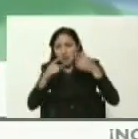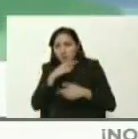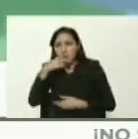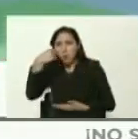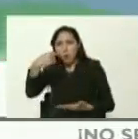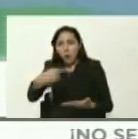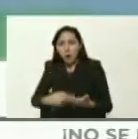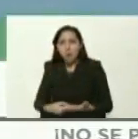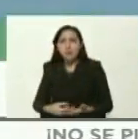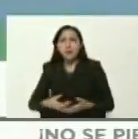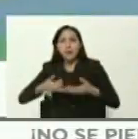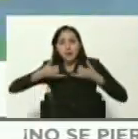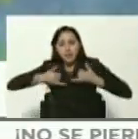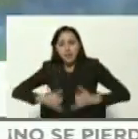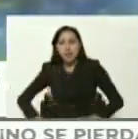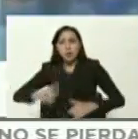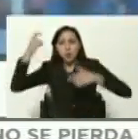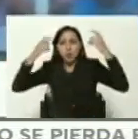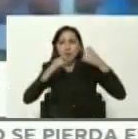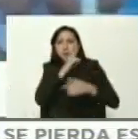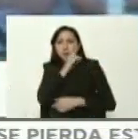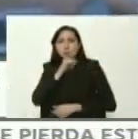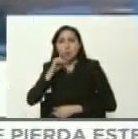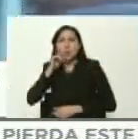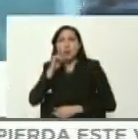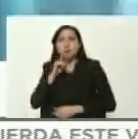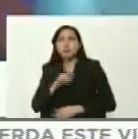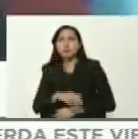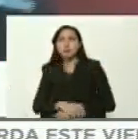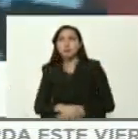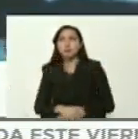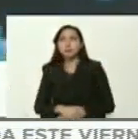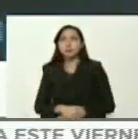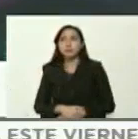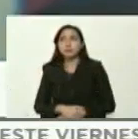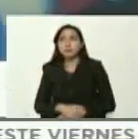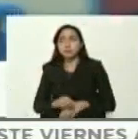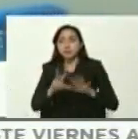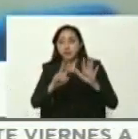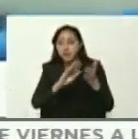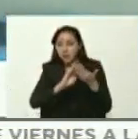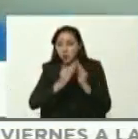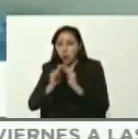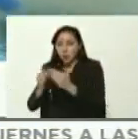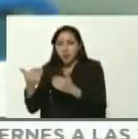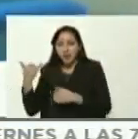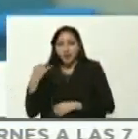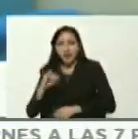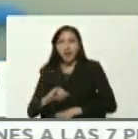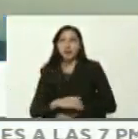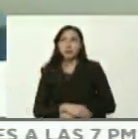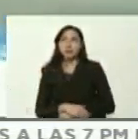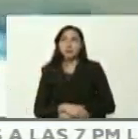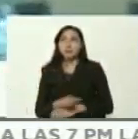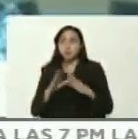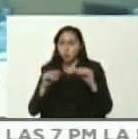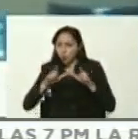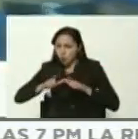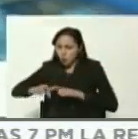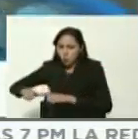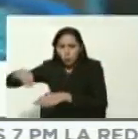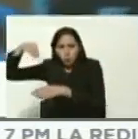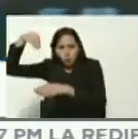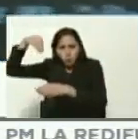misiones, los hijos de Chávez. Está contemplado con 7 comunidades, tiene todas las áreas que usted